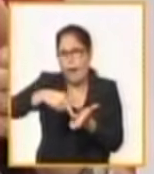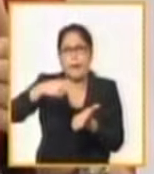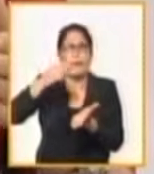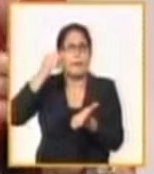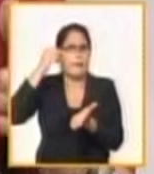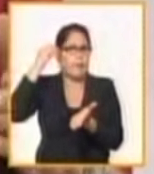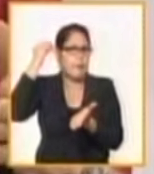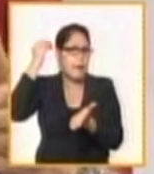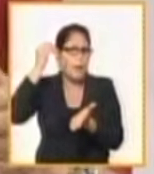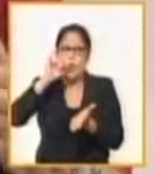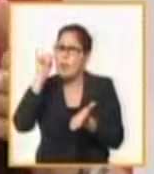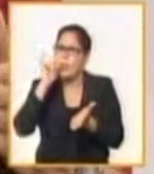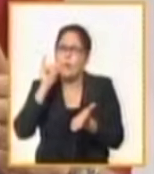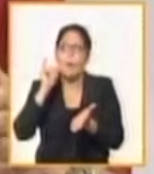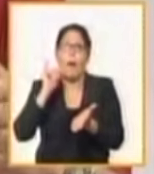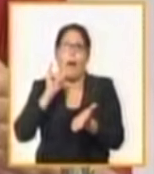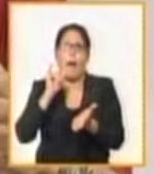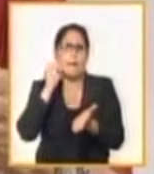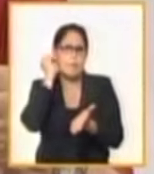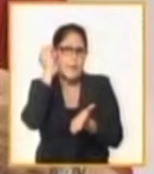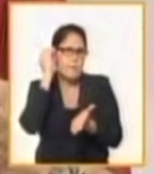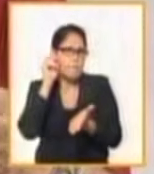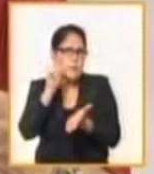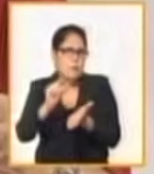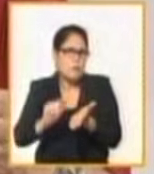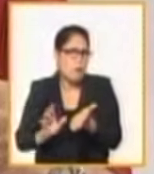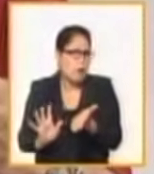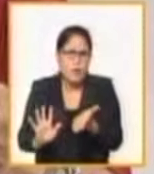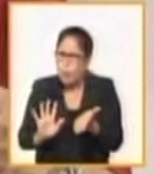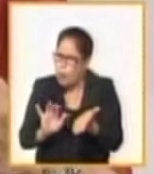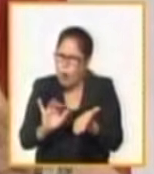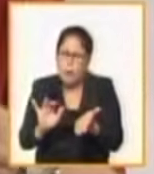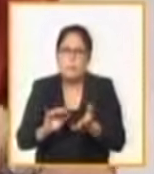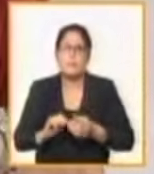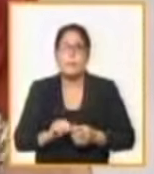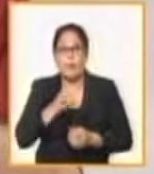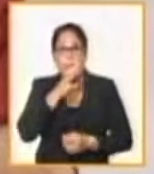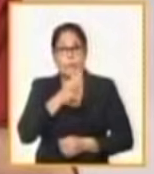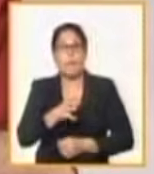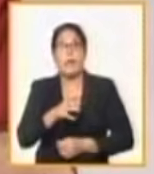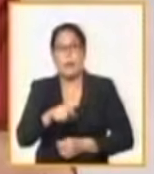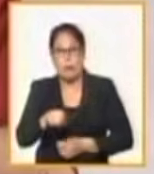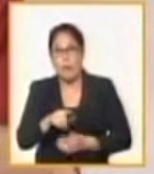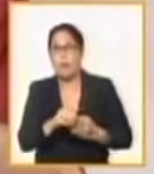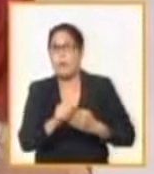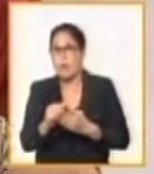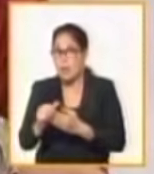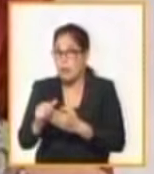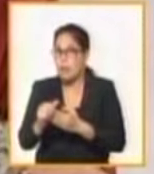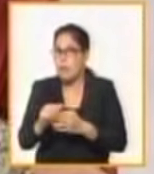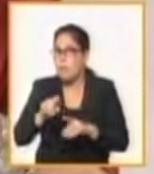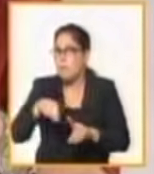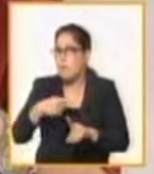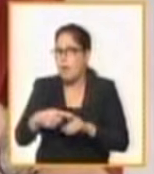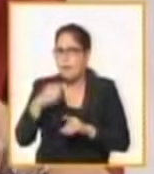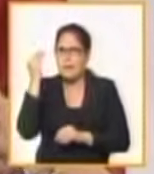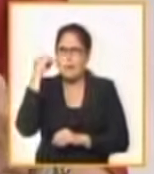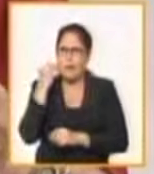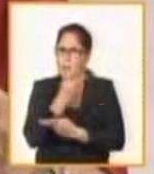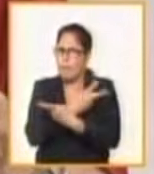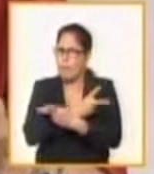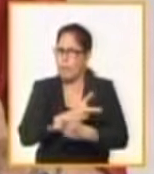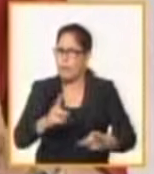de allí fascinado, porque dije, caramba, este muchacho no es un líder político, es un hombre con una